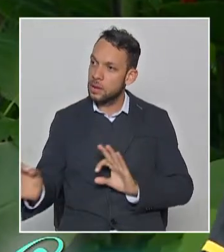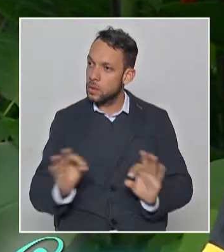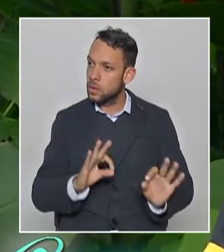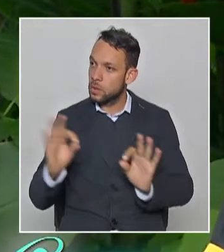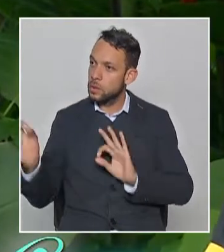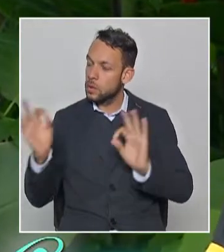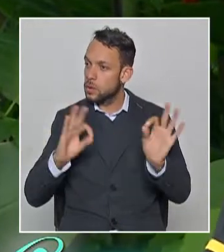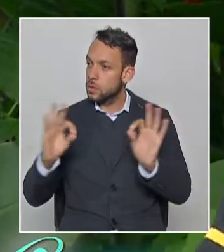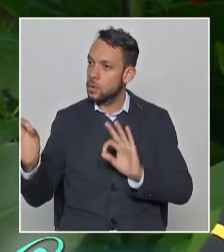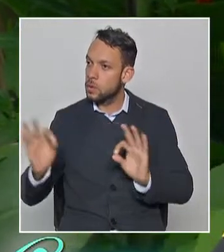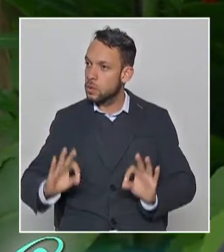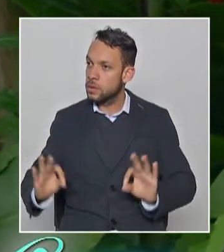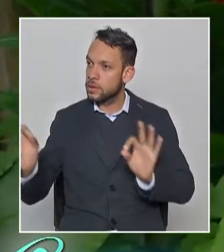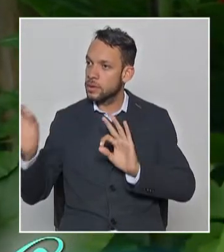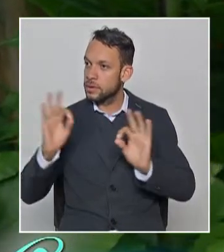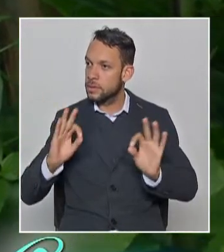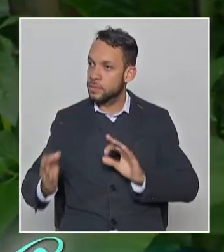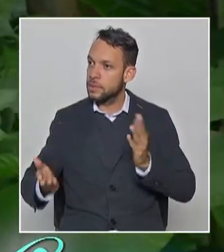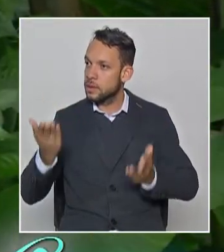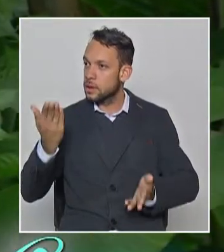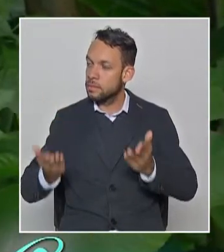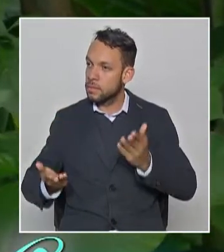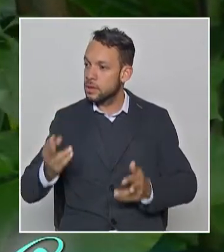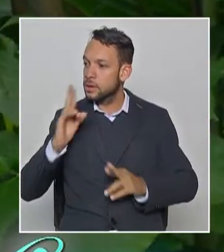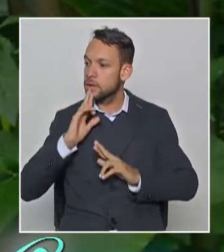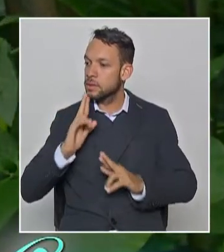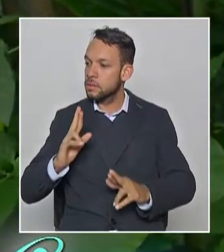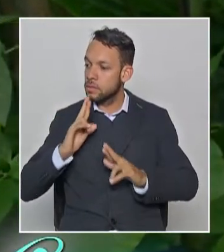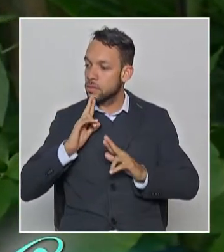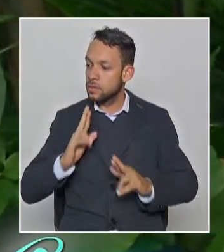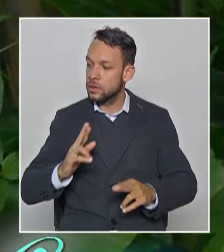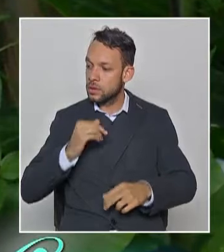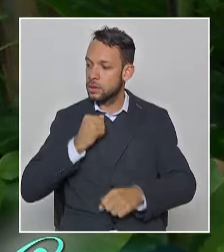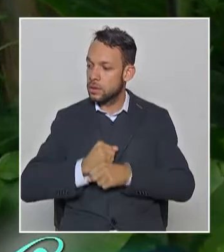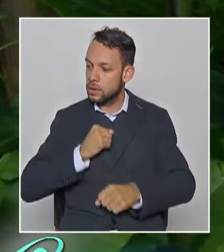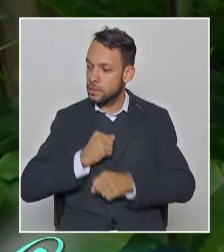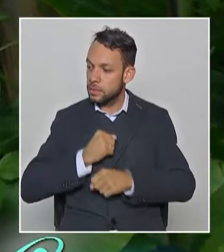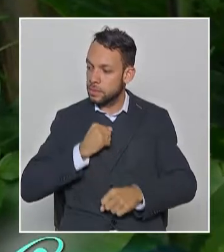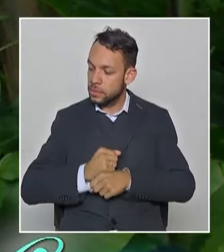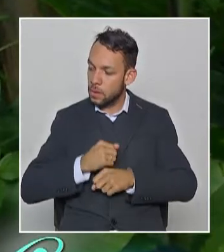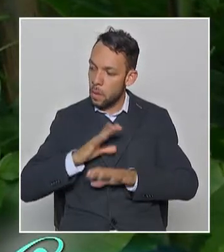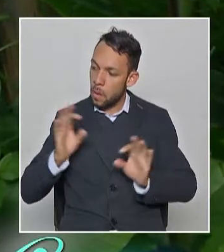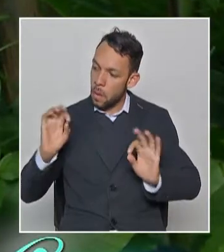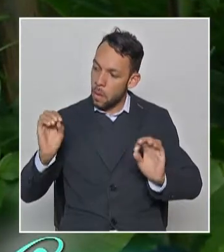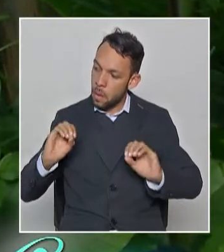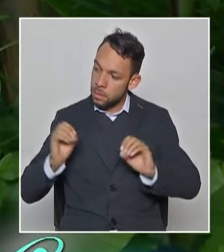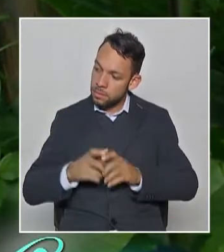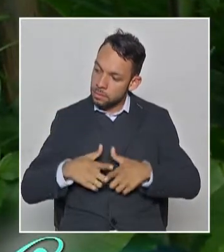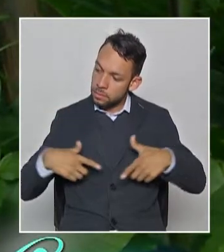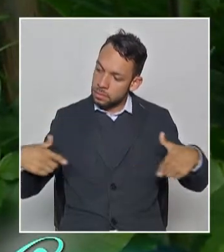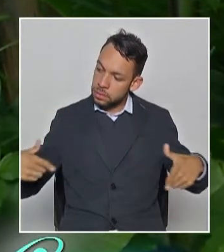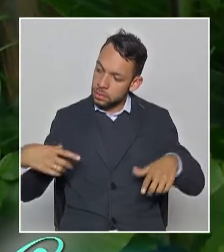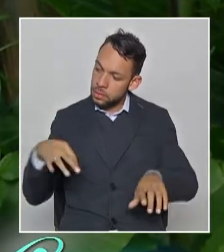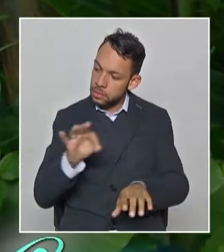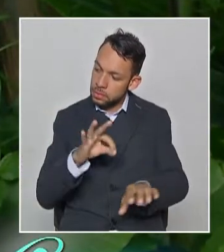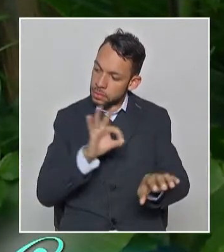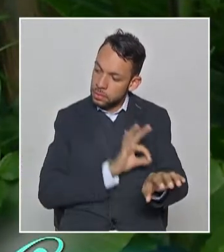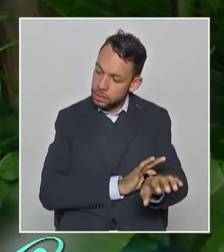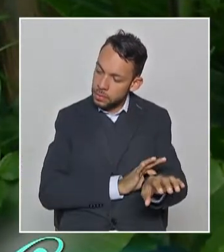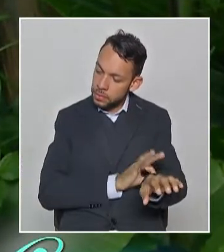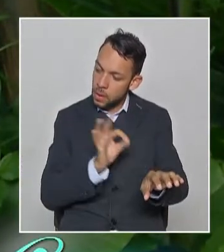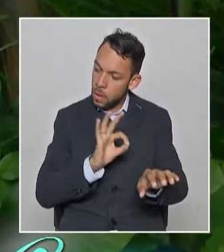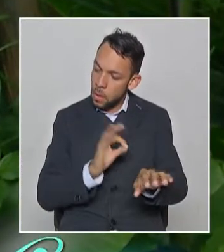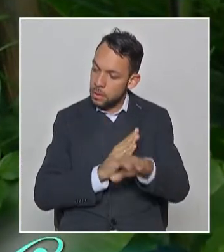persona cómo va respondiendo y dependiendo a eso yo voy trabajando o aumento niveles de apitoxina o disminuyo aumentos